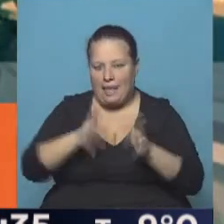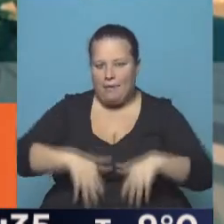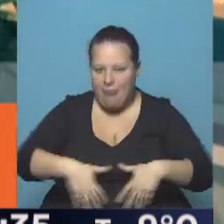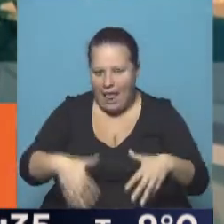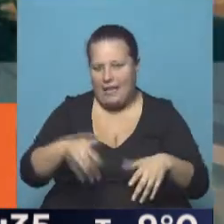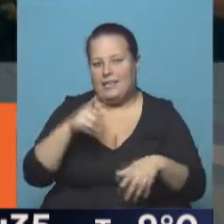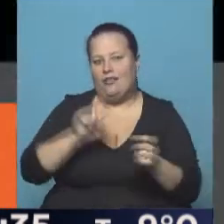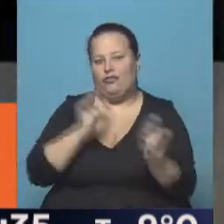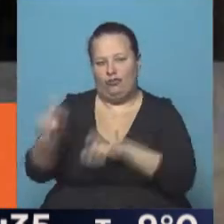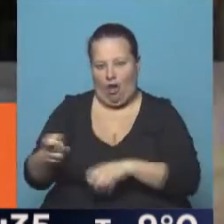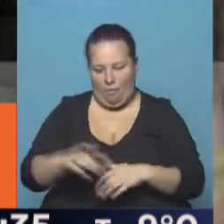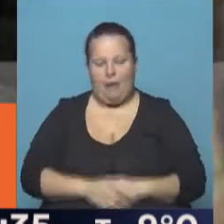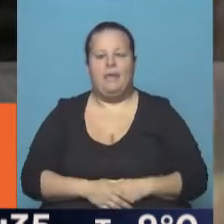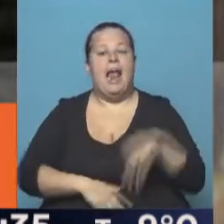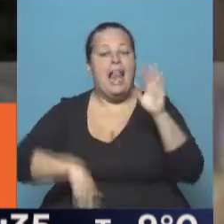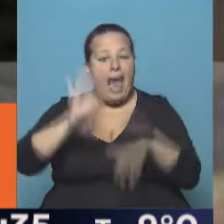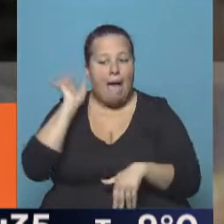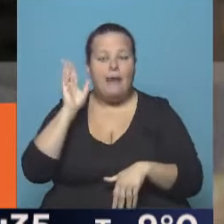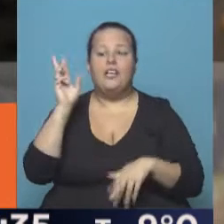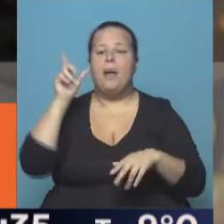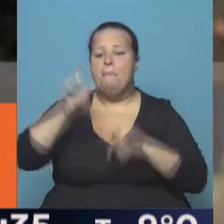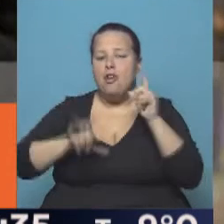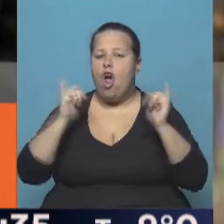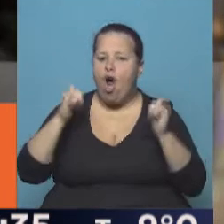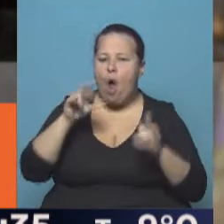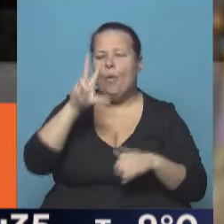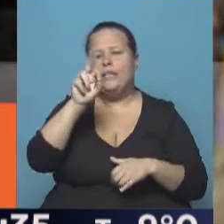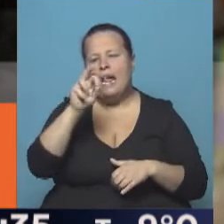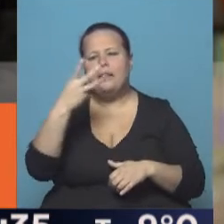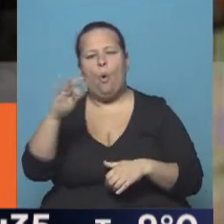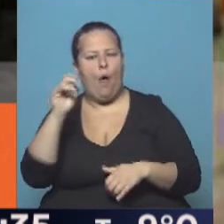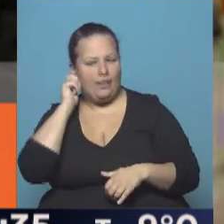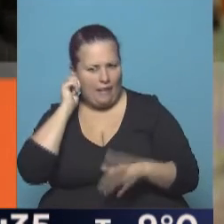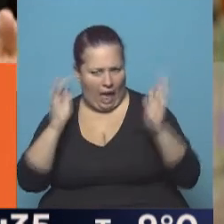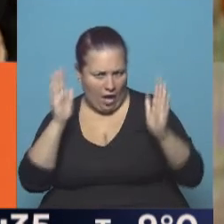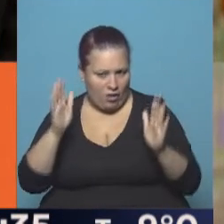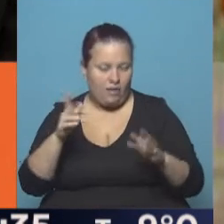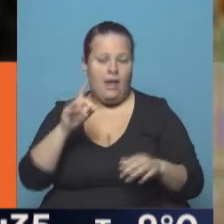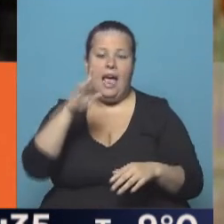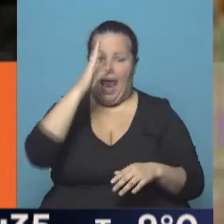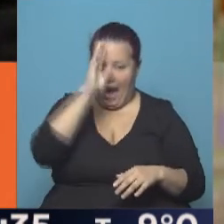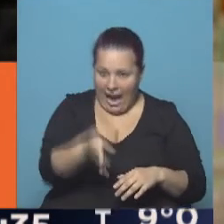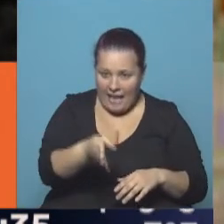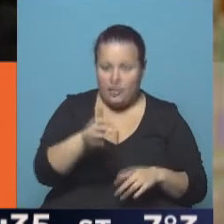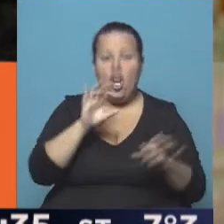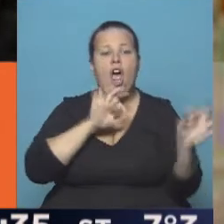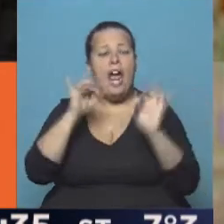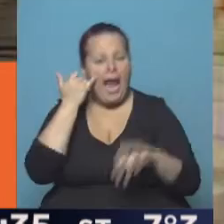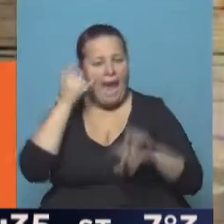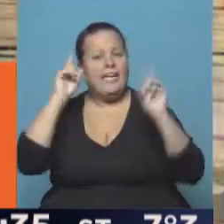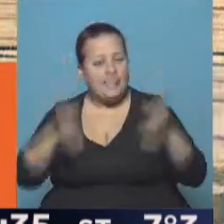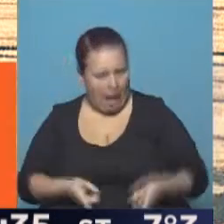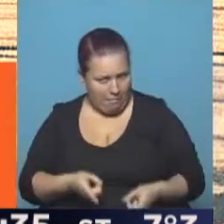gestación por sustitución. En su mayoría son pacientes jóvenes que rondan los 30 o 40 años. Heterosexuales y homosexuales por